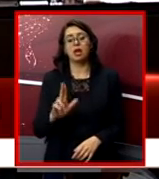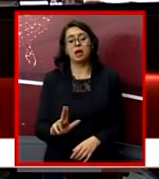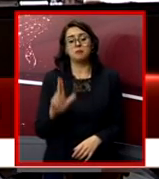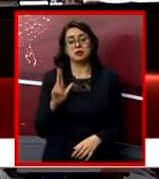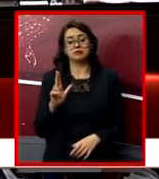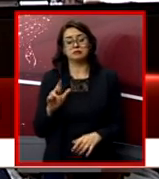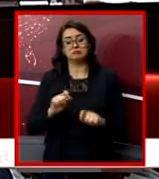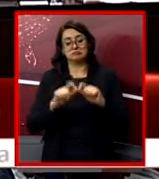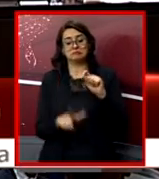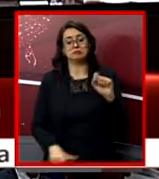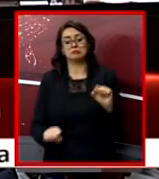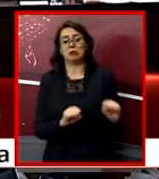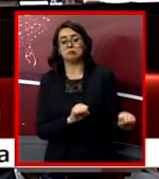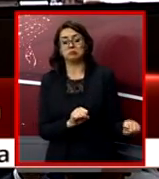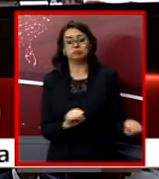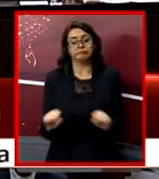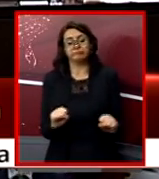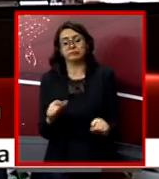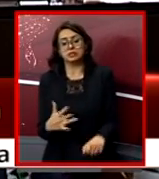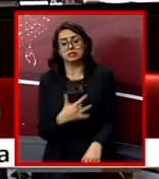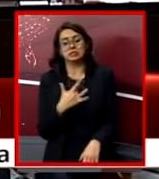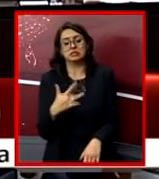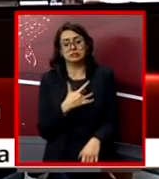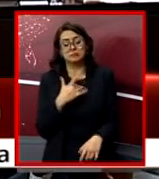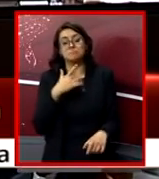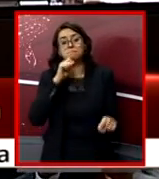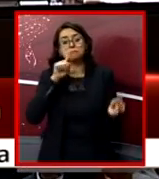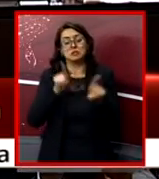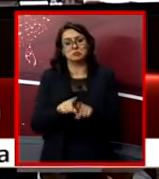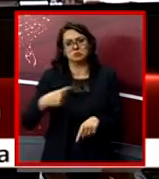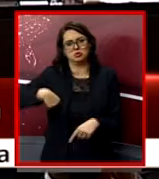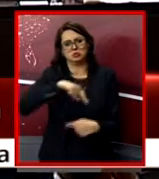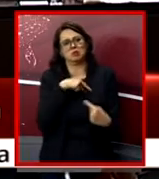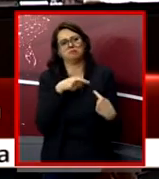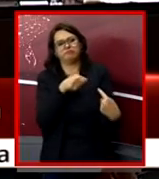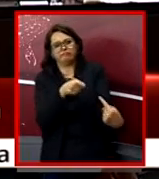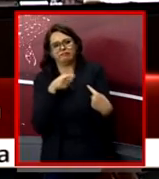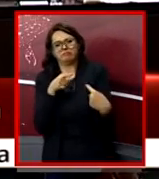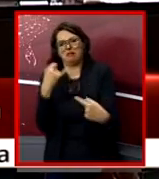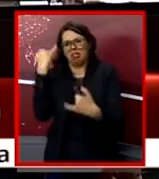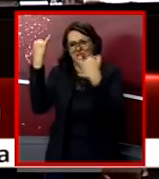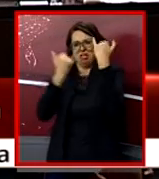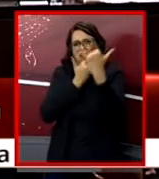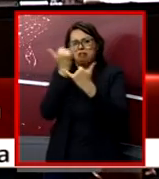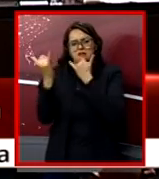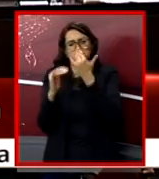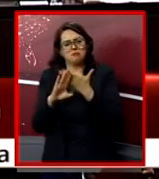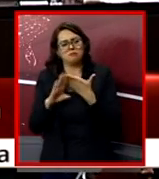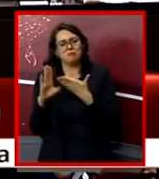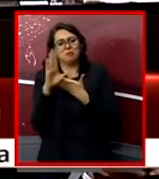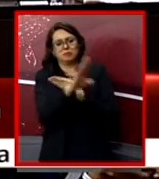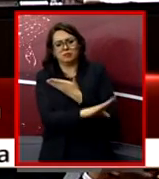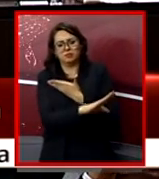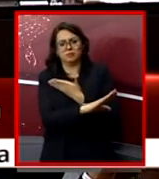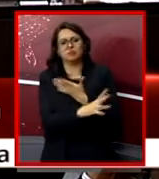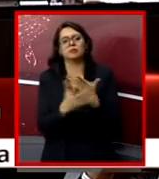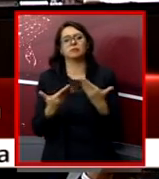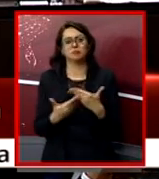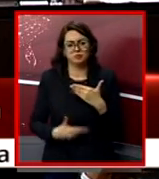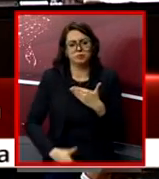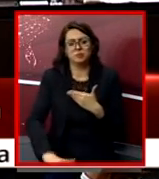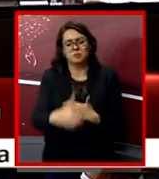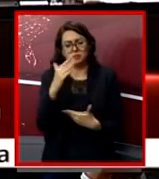México. Espero que haya sacudido nuestras diferencias y nuestros prejuicios. Dejemos en pie lo que nos